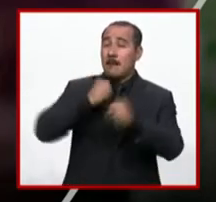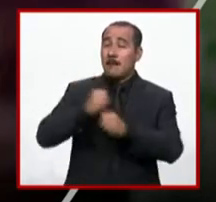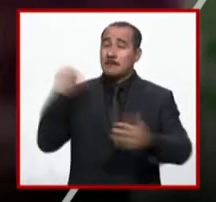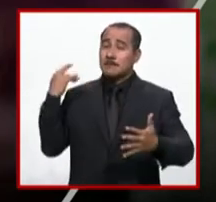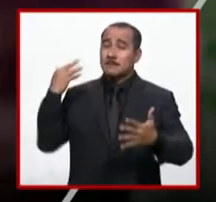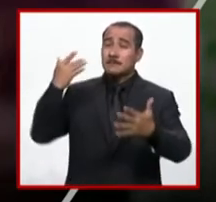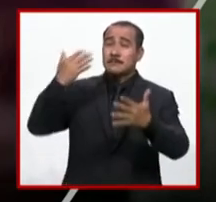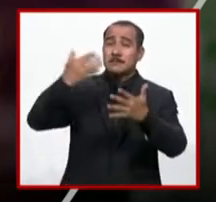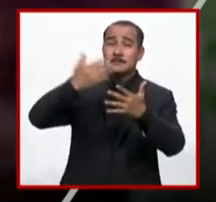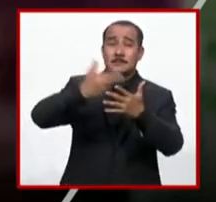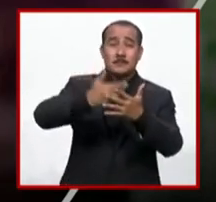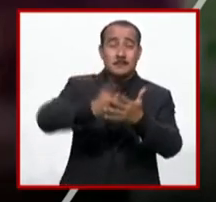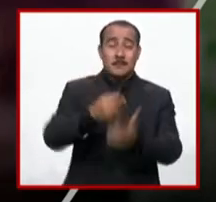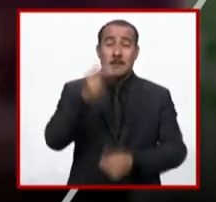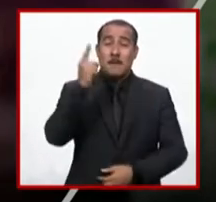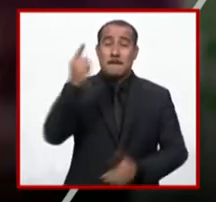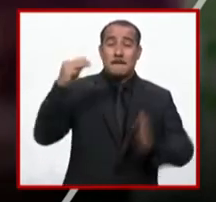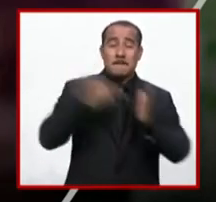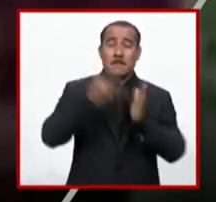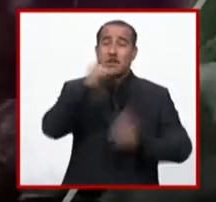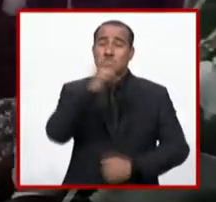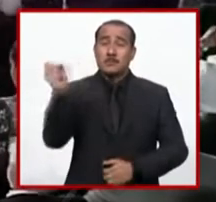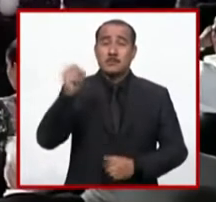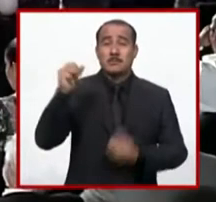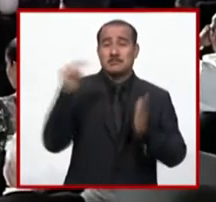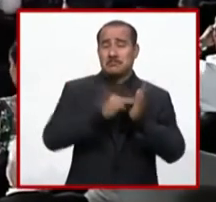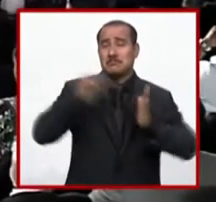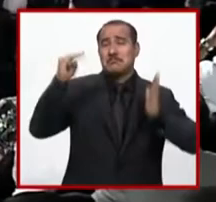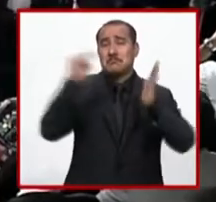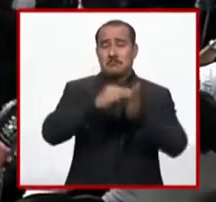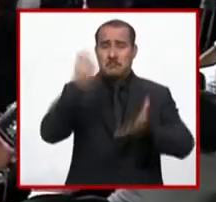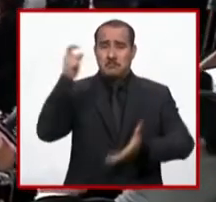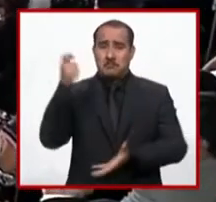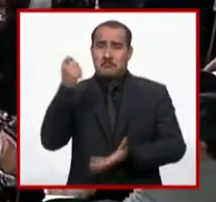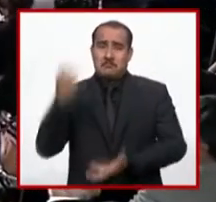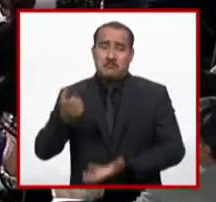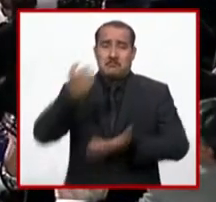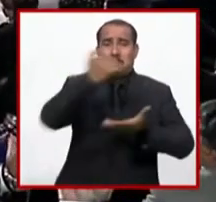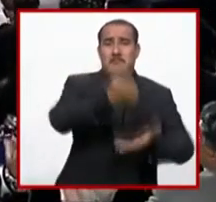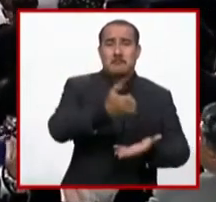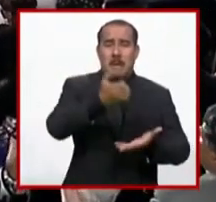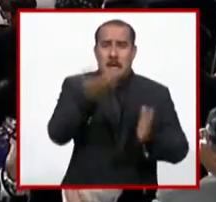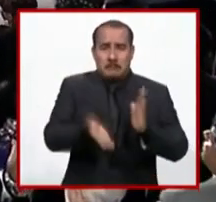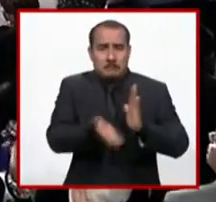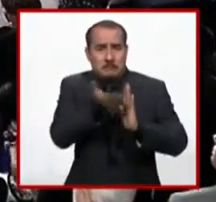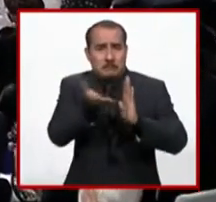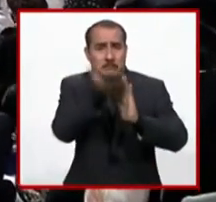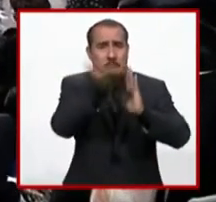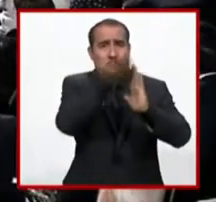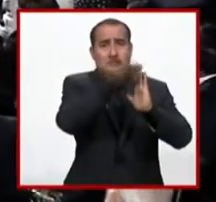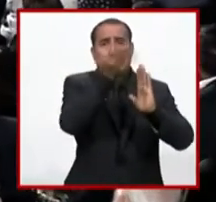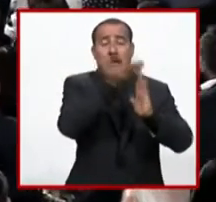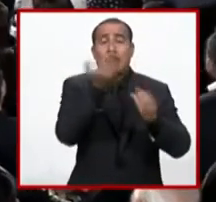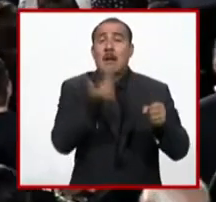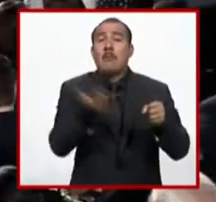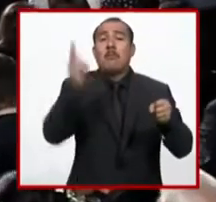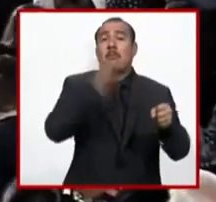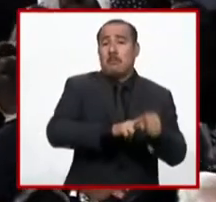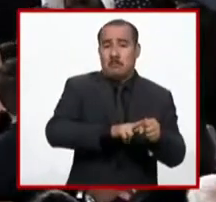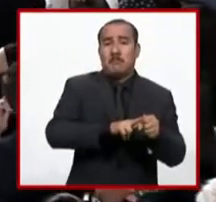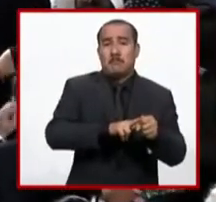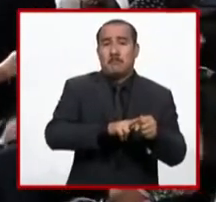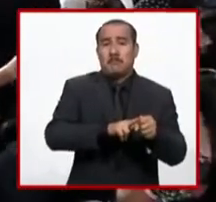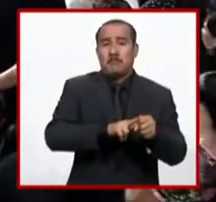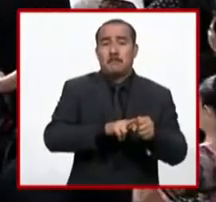invertido más de 1.250 millones de pesos en infraestructura hospitalaria.